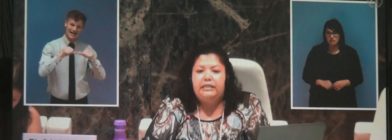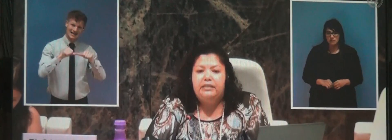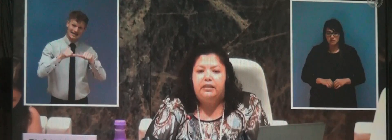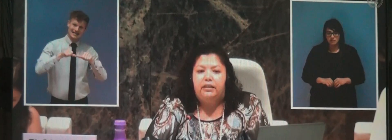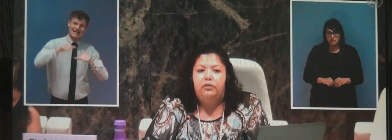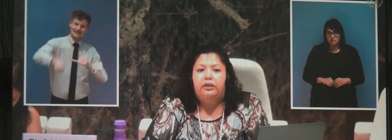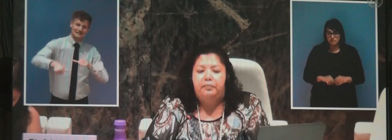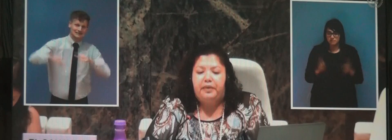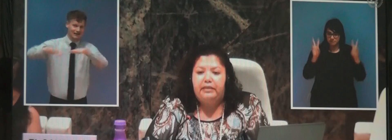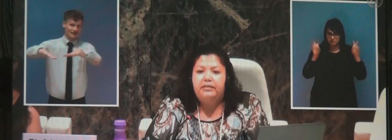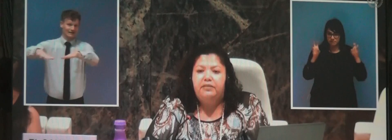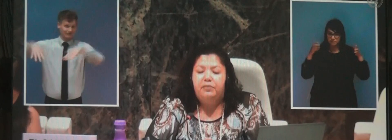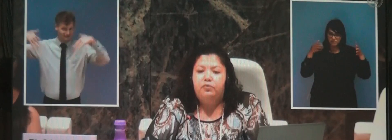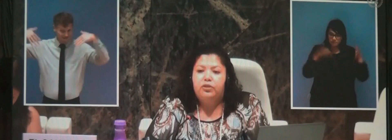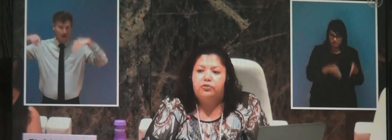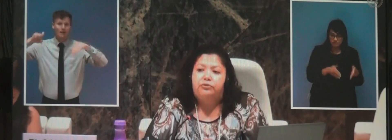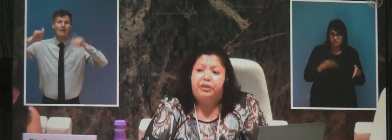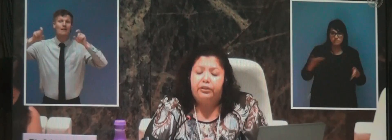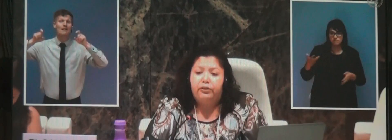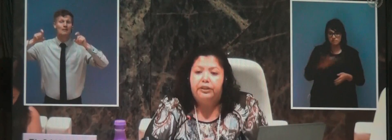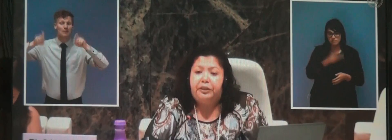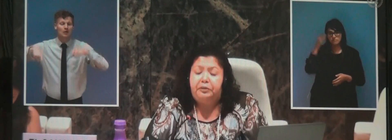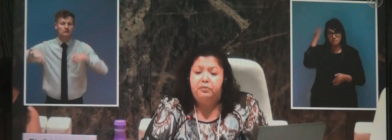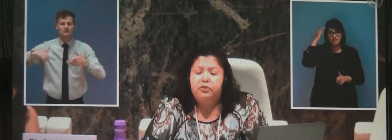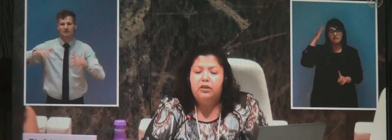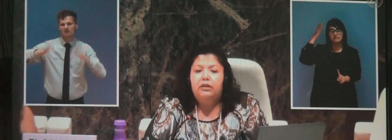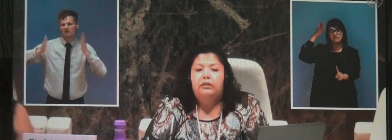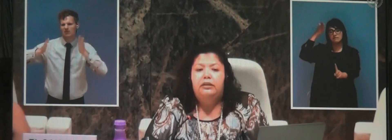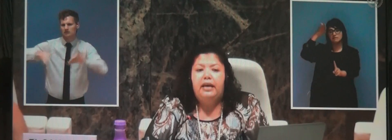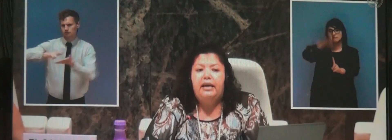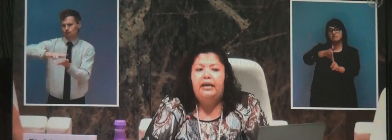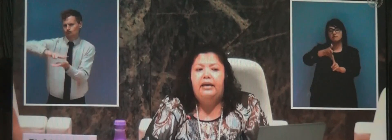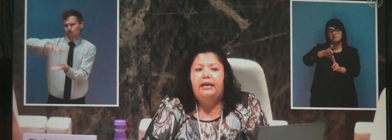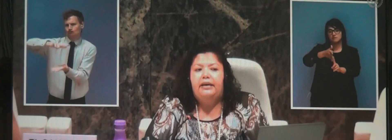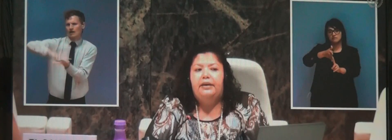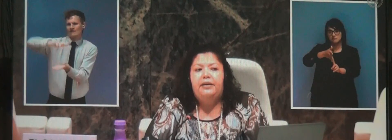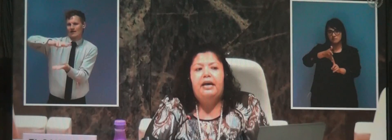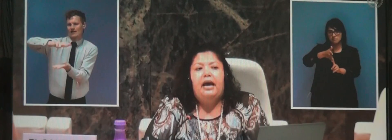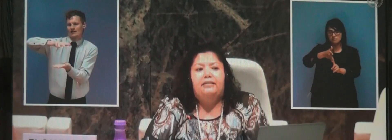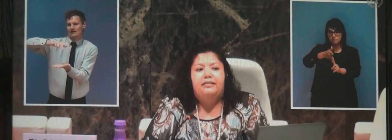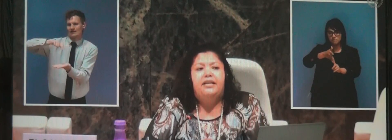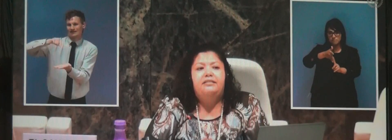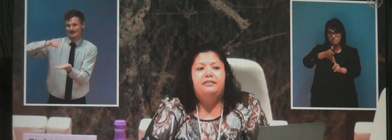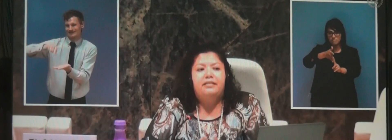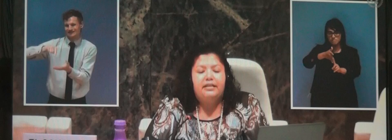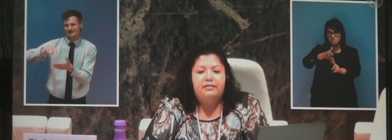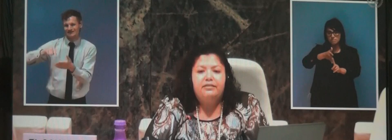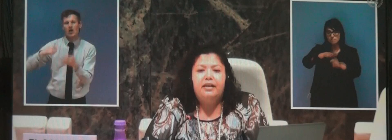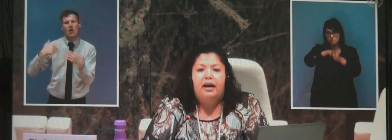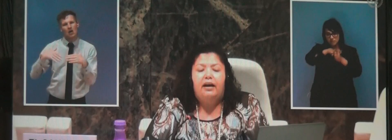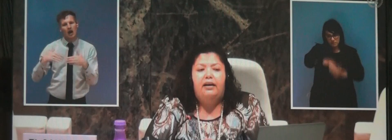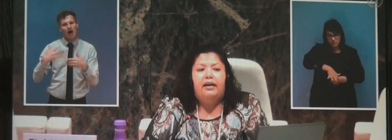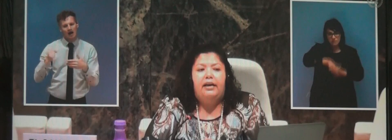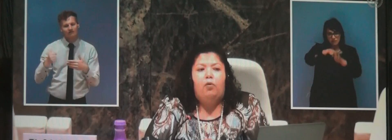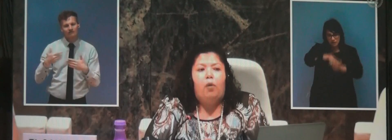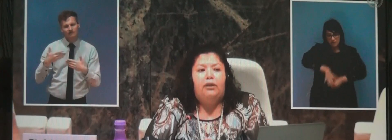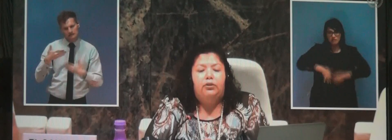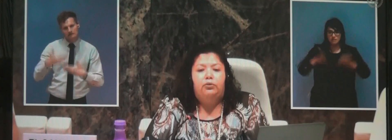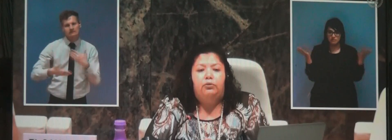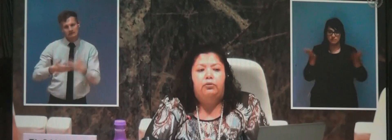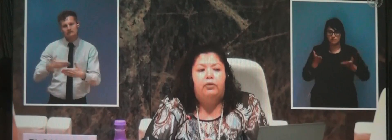En ese sentido también sabemos que son retos que tenemos de hacer incidencia